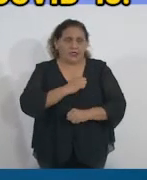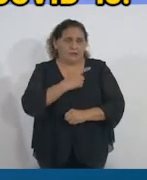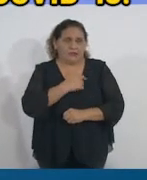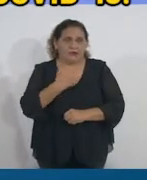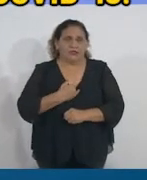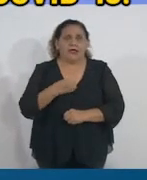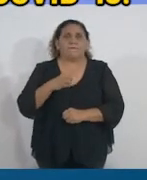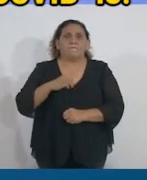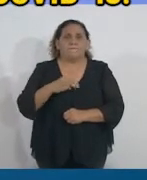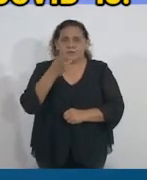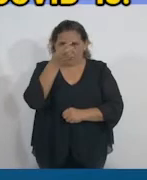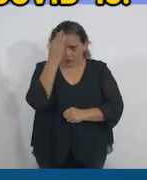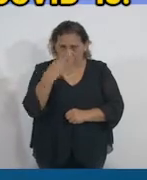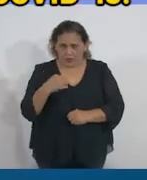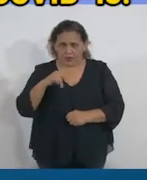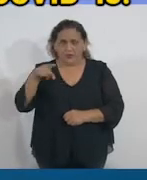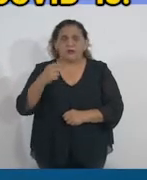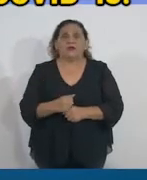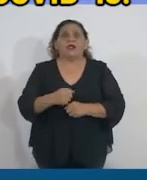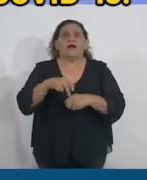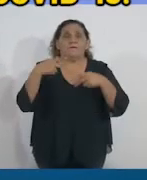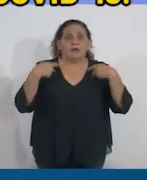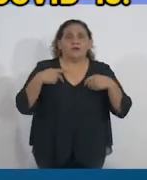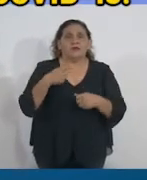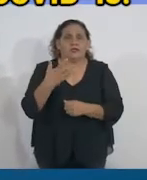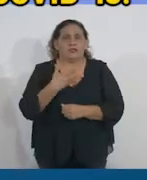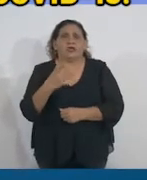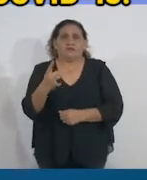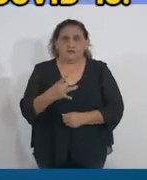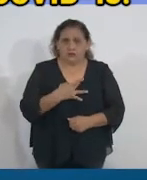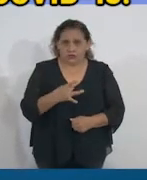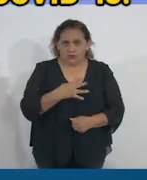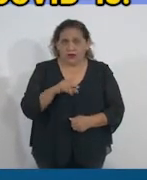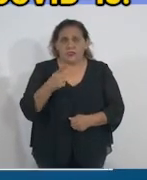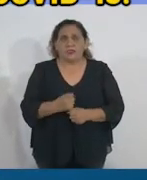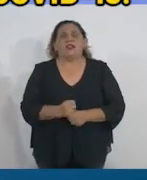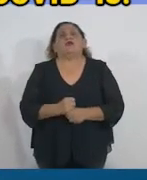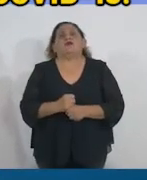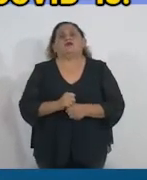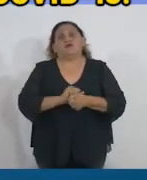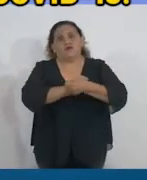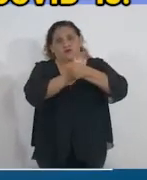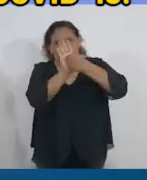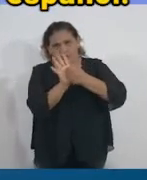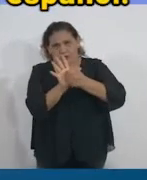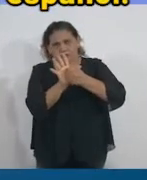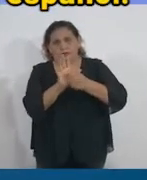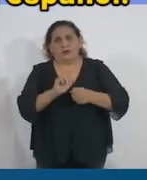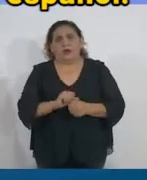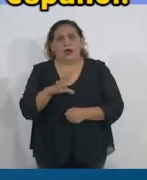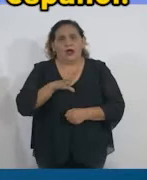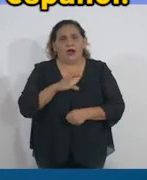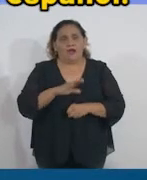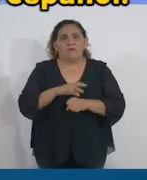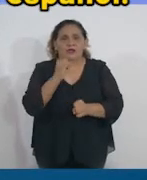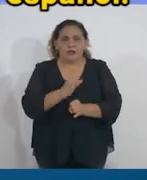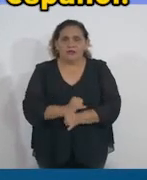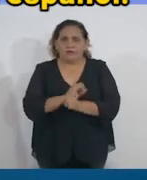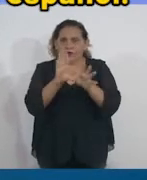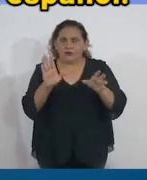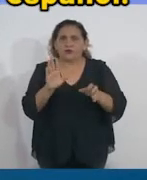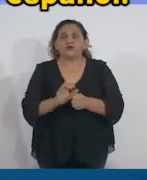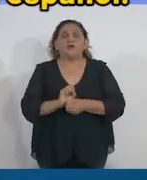y en maya y es para uso exclusivo de personas que presenten síntomas del coronavirus COVID-19. Hay más información sobre